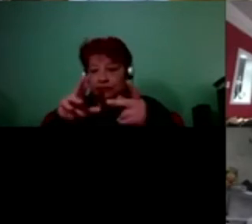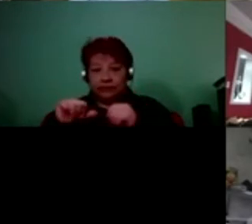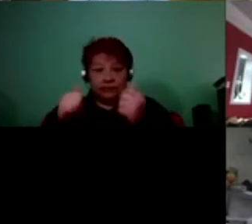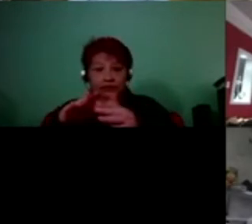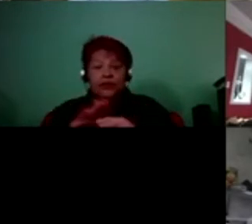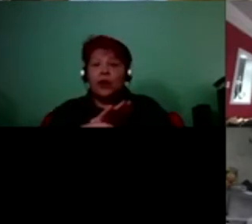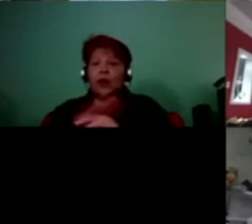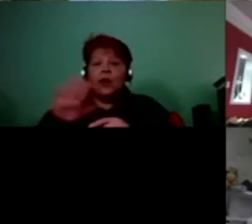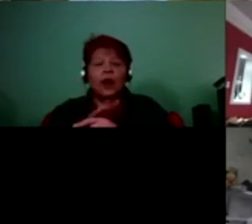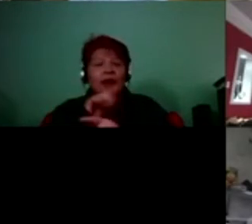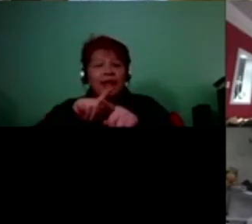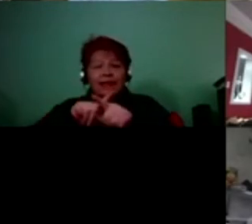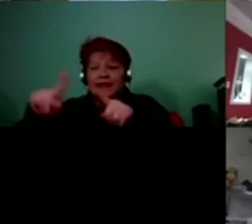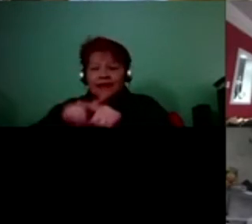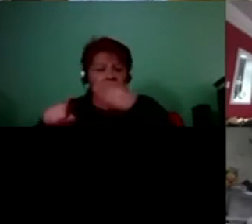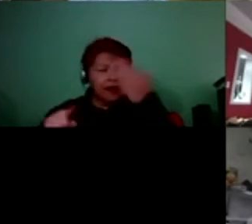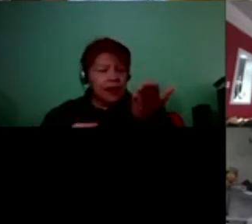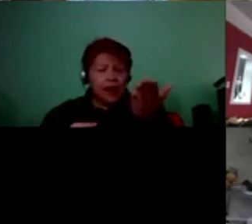es la diferencia